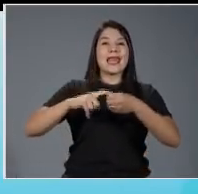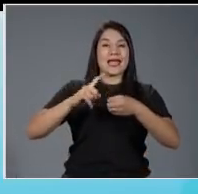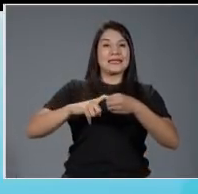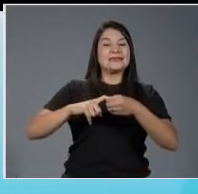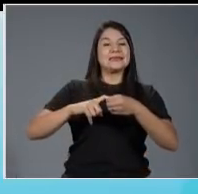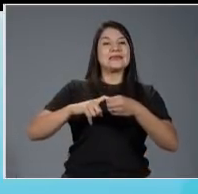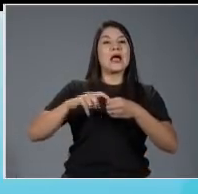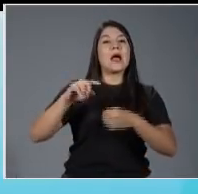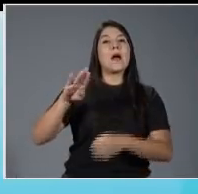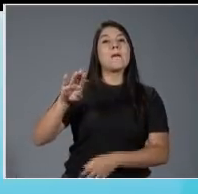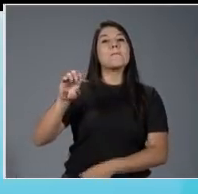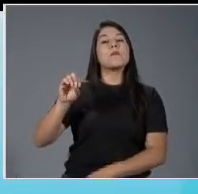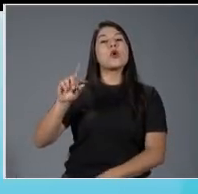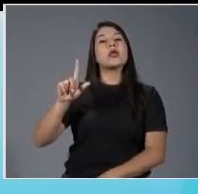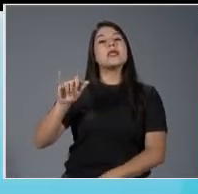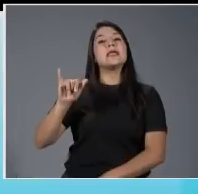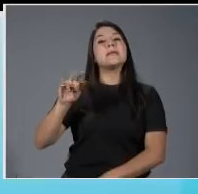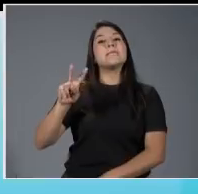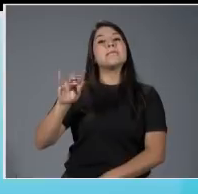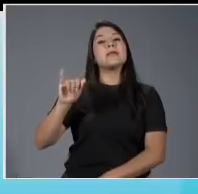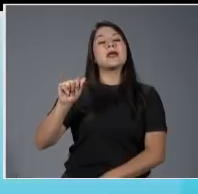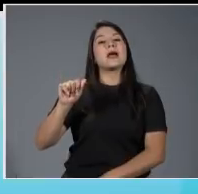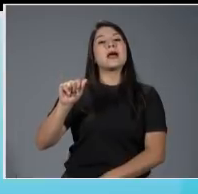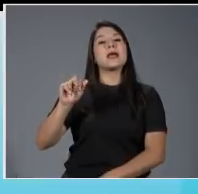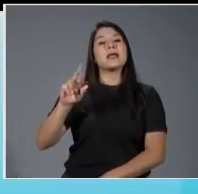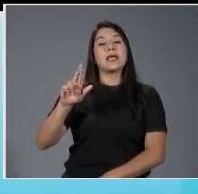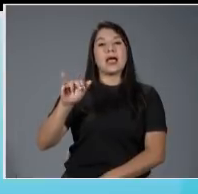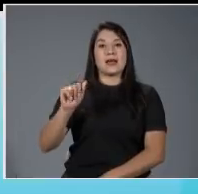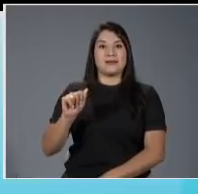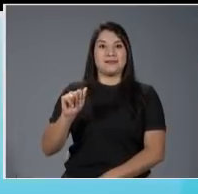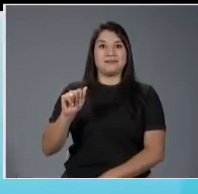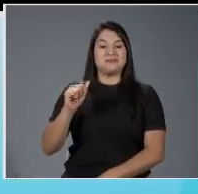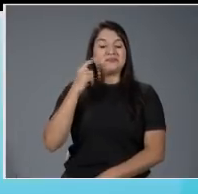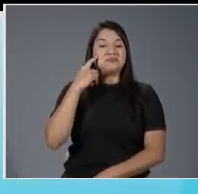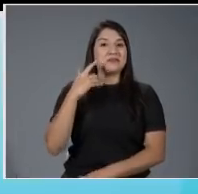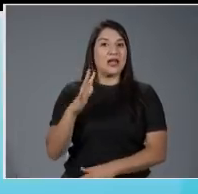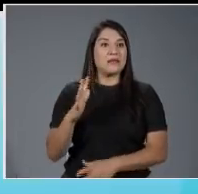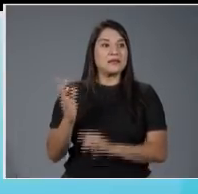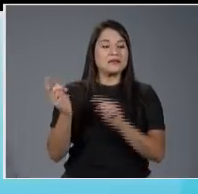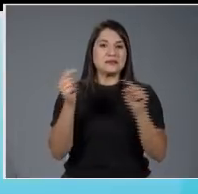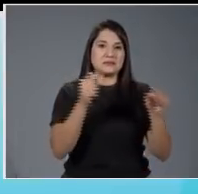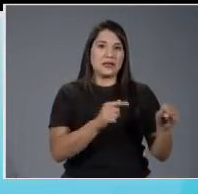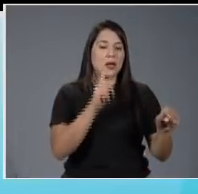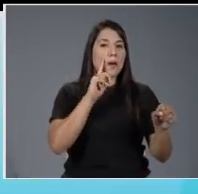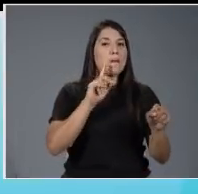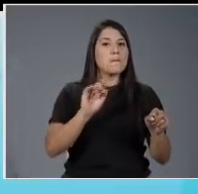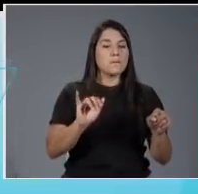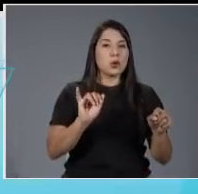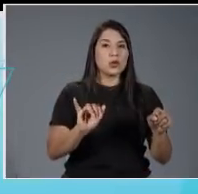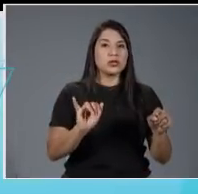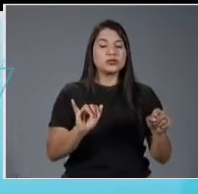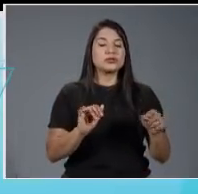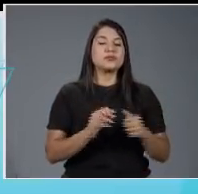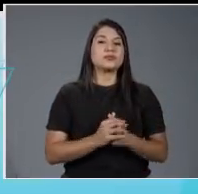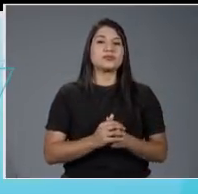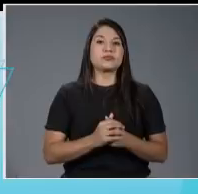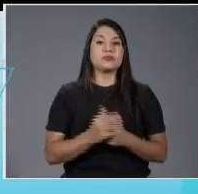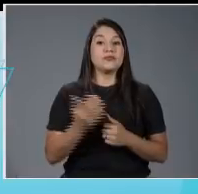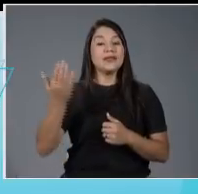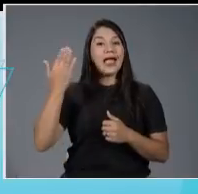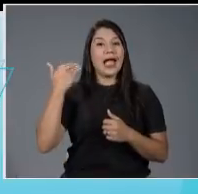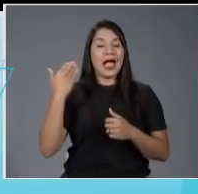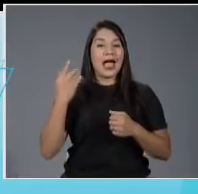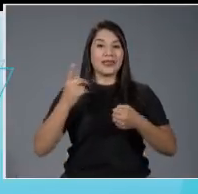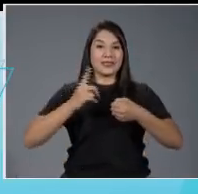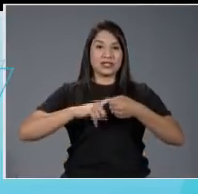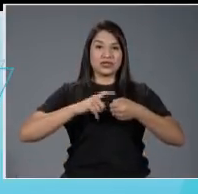hoy en día con la salida del Mercosur, de varios de los países del Cono Sur, que eran socios fundamentales de esta